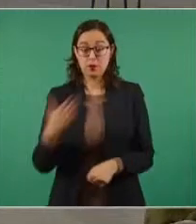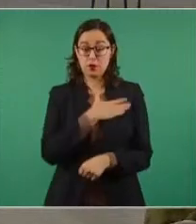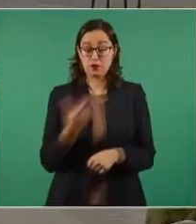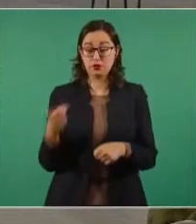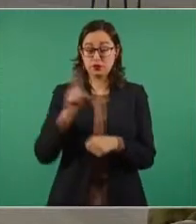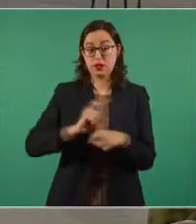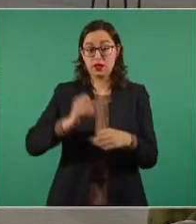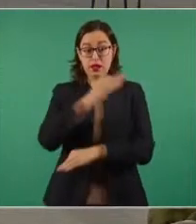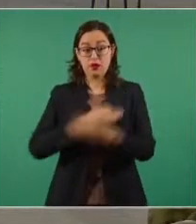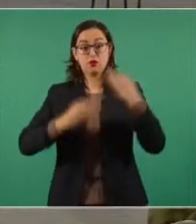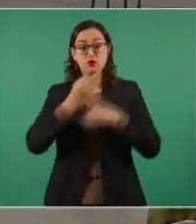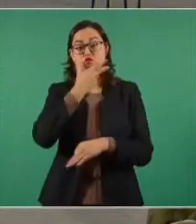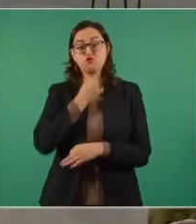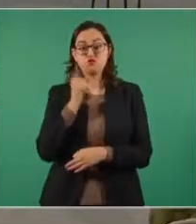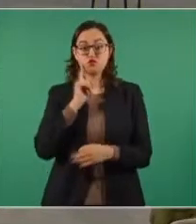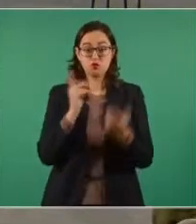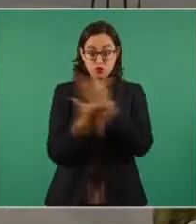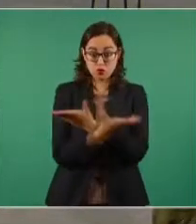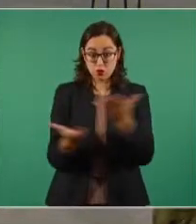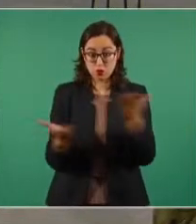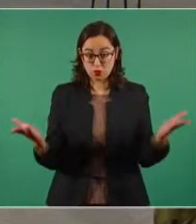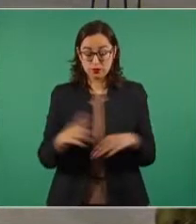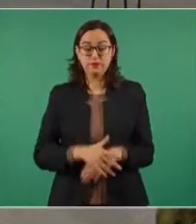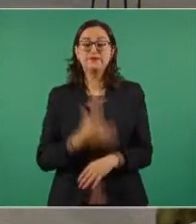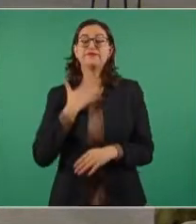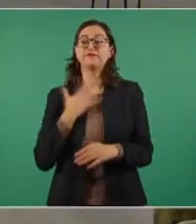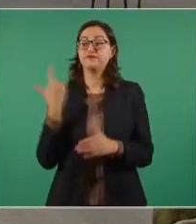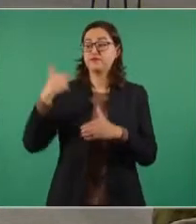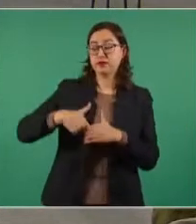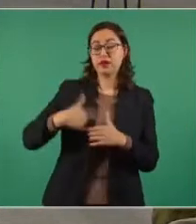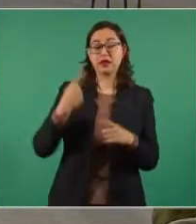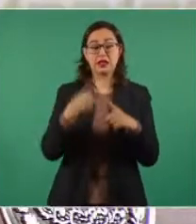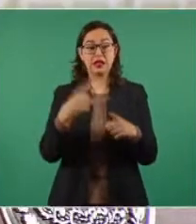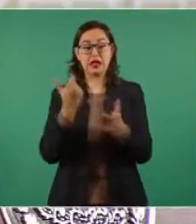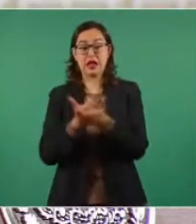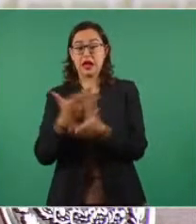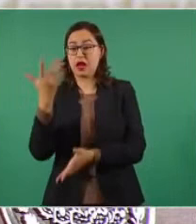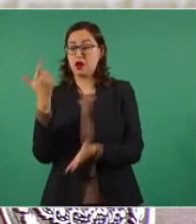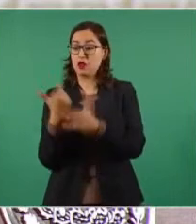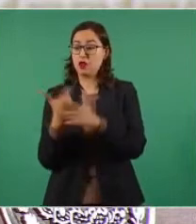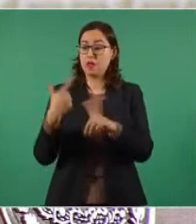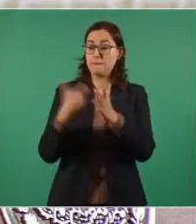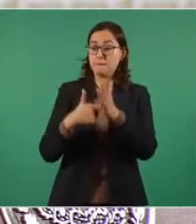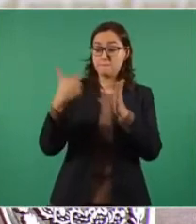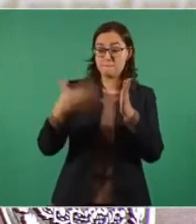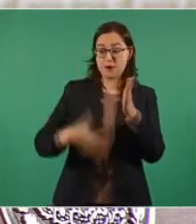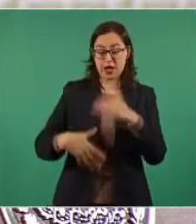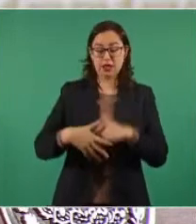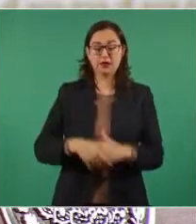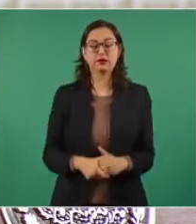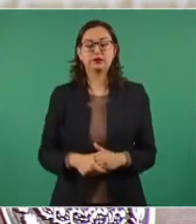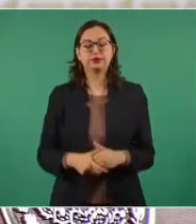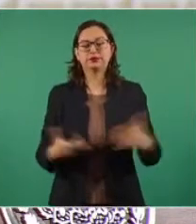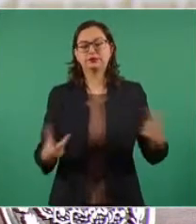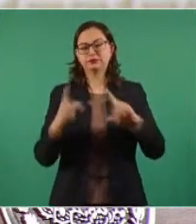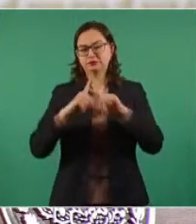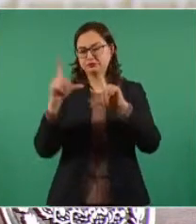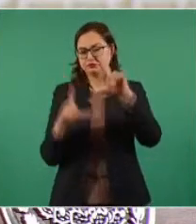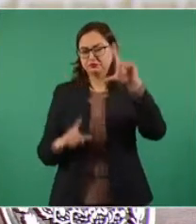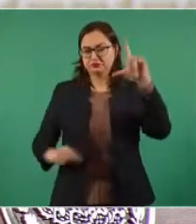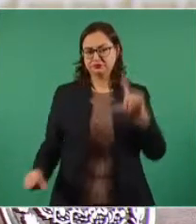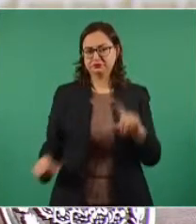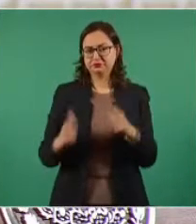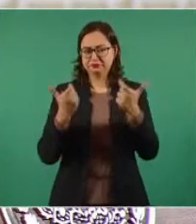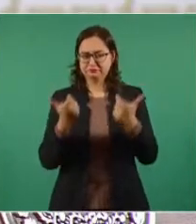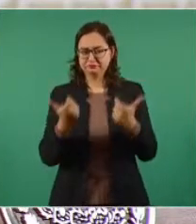los precios de los combustibles empezamos con gasolinas y diésel los precios promedio a nivel nacional para